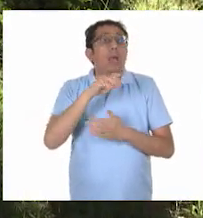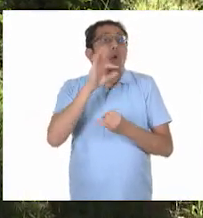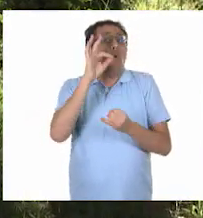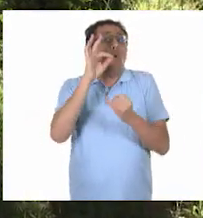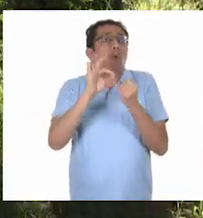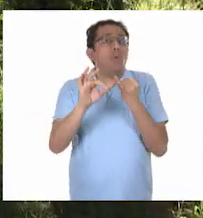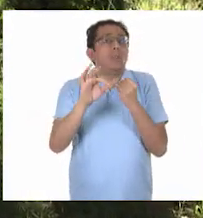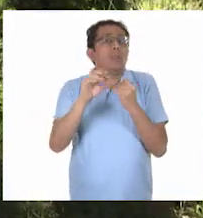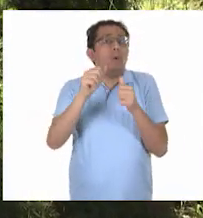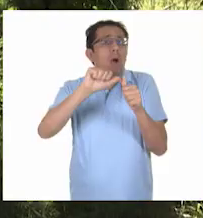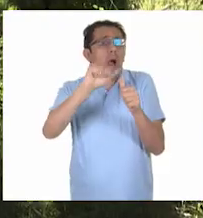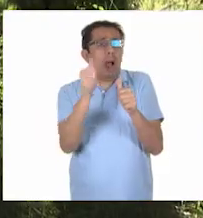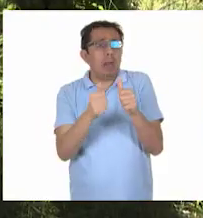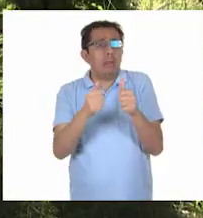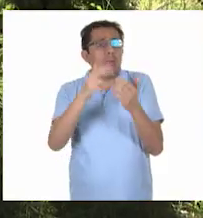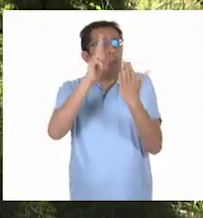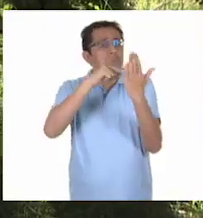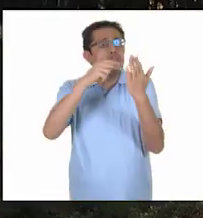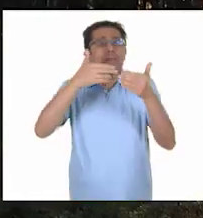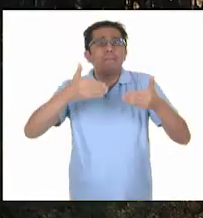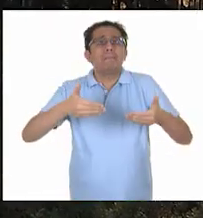México.